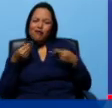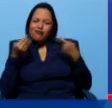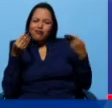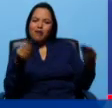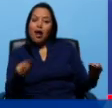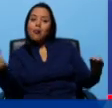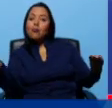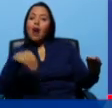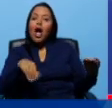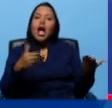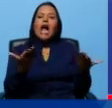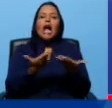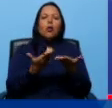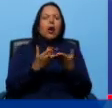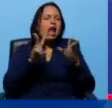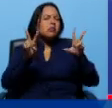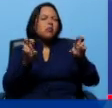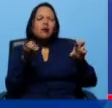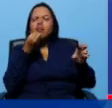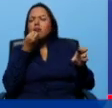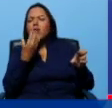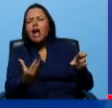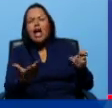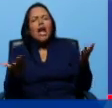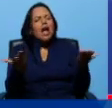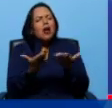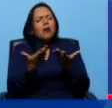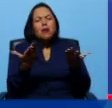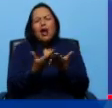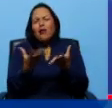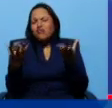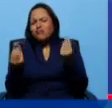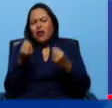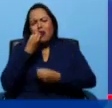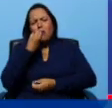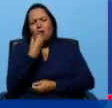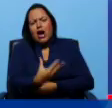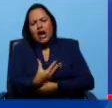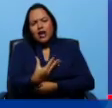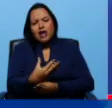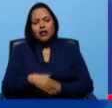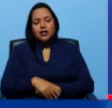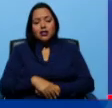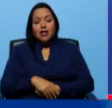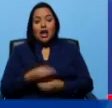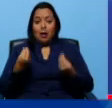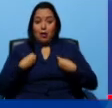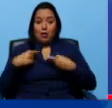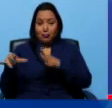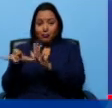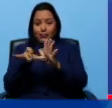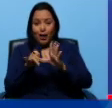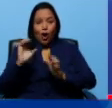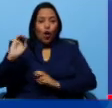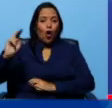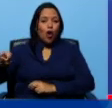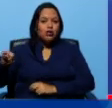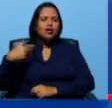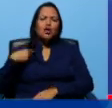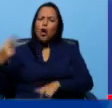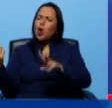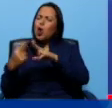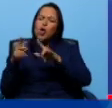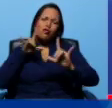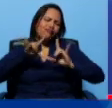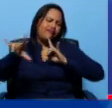otra unidad educativa muy bella, muy, muy bella, a mis vecinos de Coche por allá, que conozco y